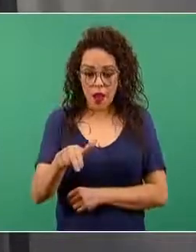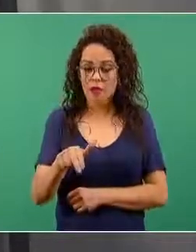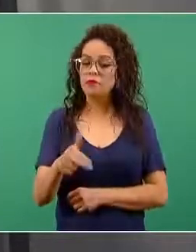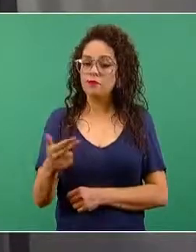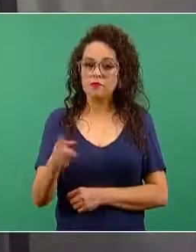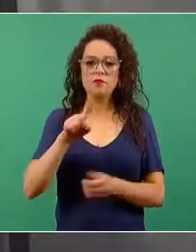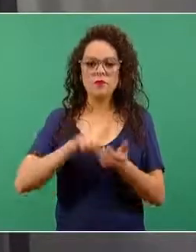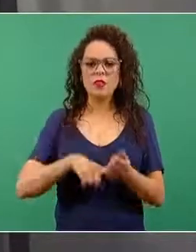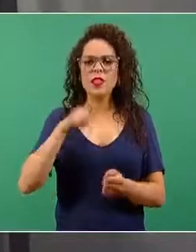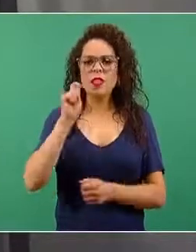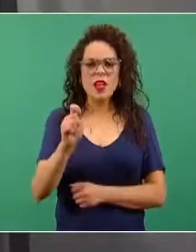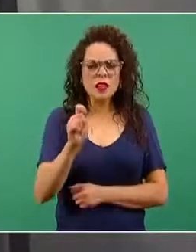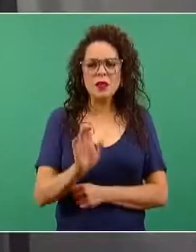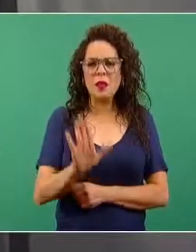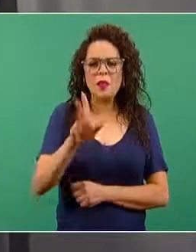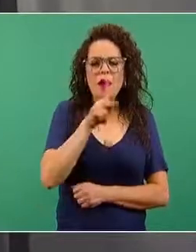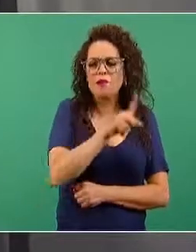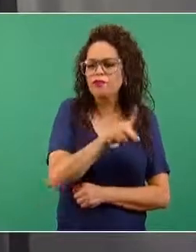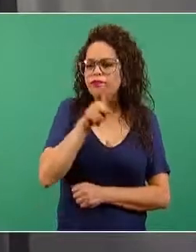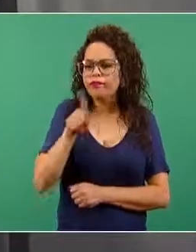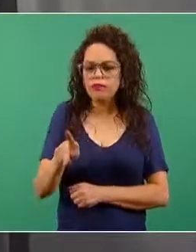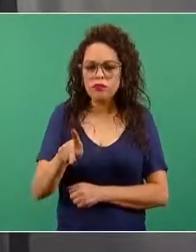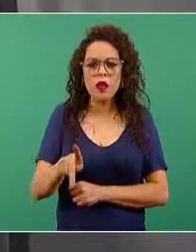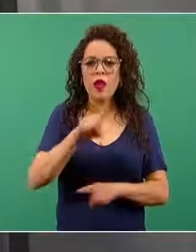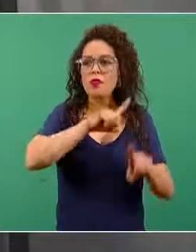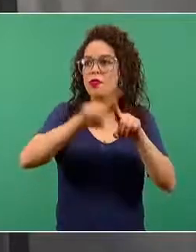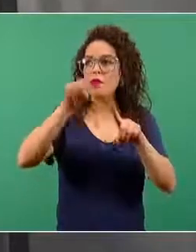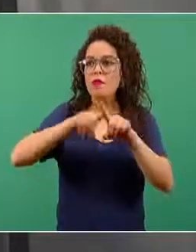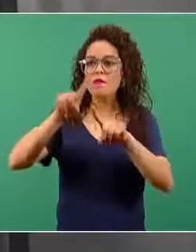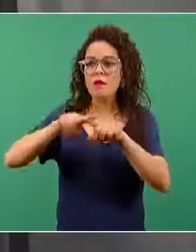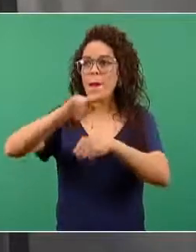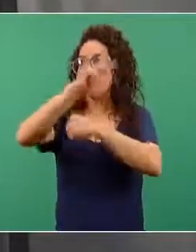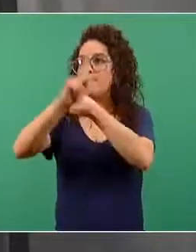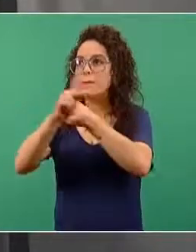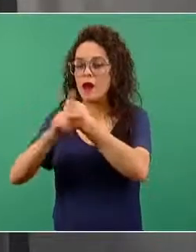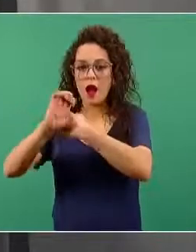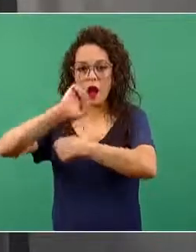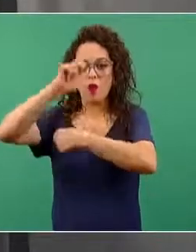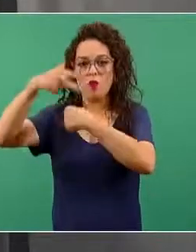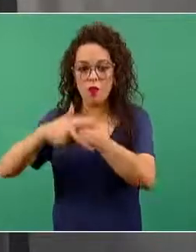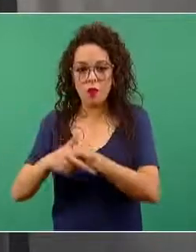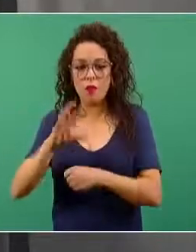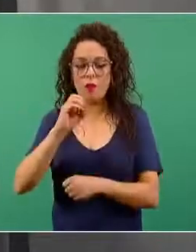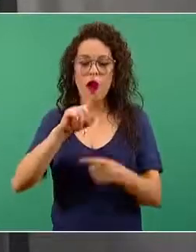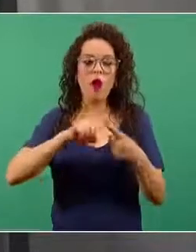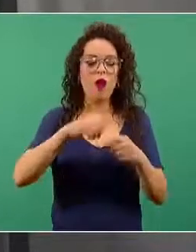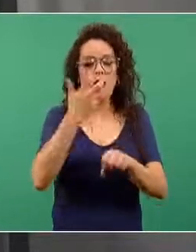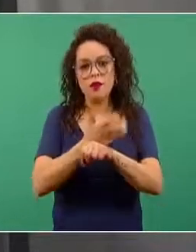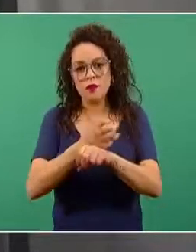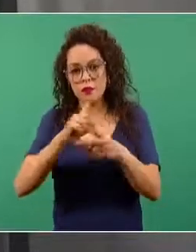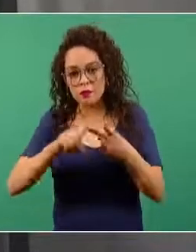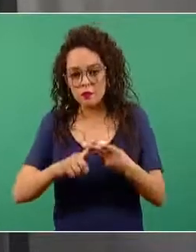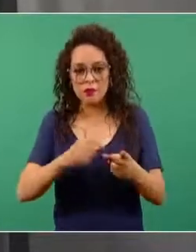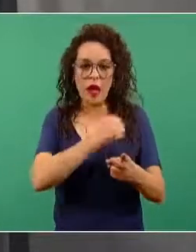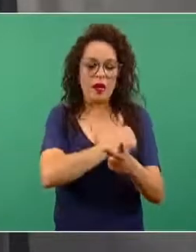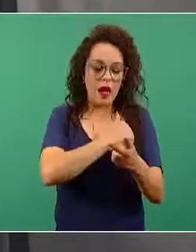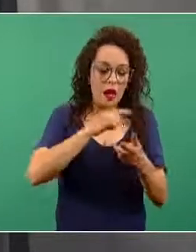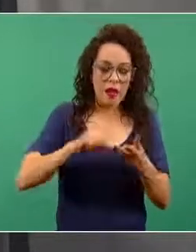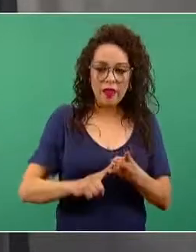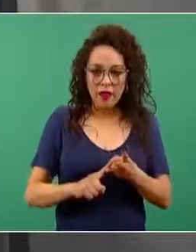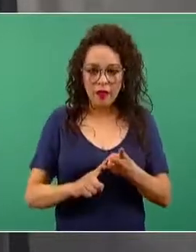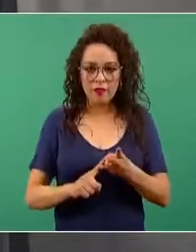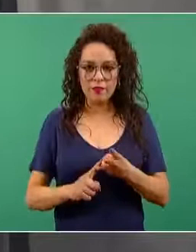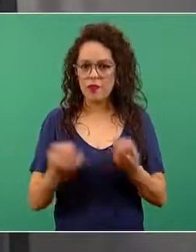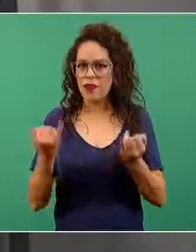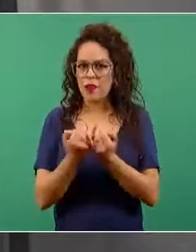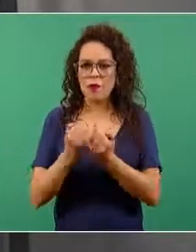similitudes con los planes nacionales de varias naciones europeas, poco el de Estados Unidos, el de Canadá, por mencionar algunos. Y